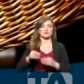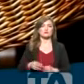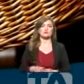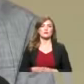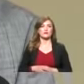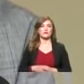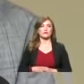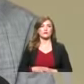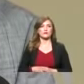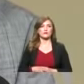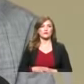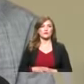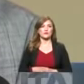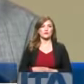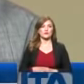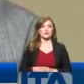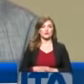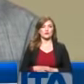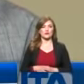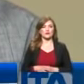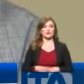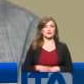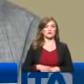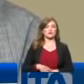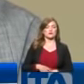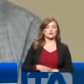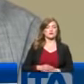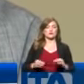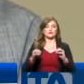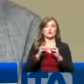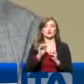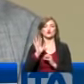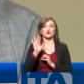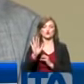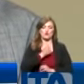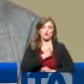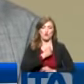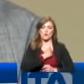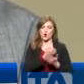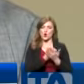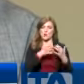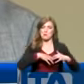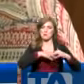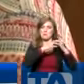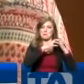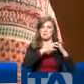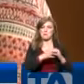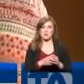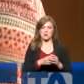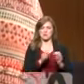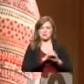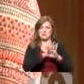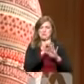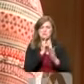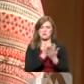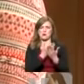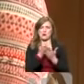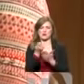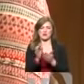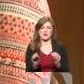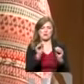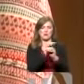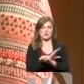$20,305. También logró determinar que hubo un incremento patrimonial, que hubo entrega de dinero. Aunque la defensa de Vallejo